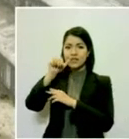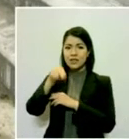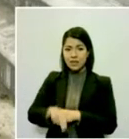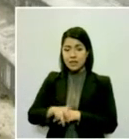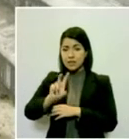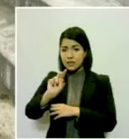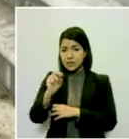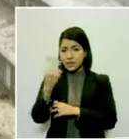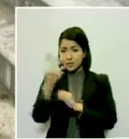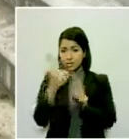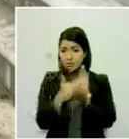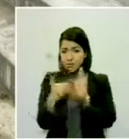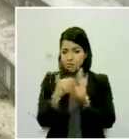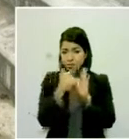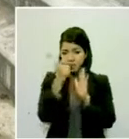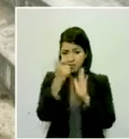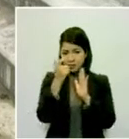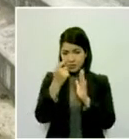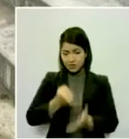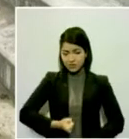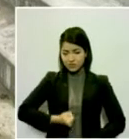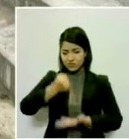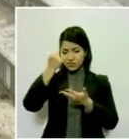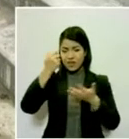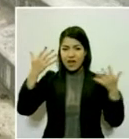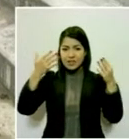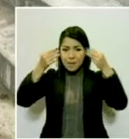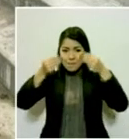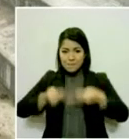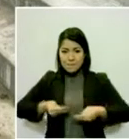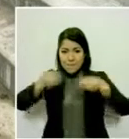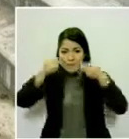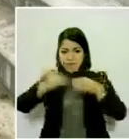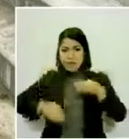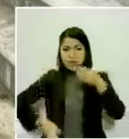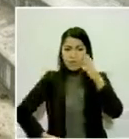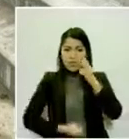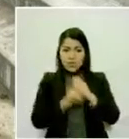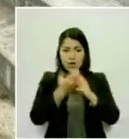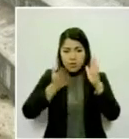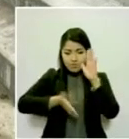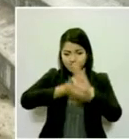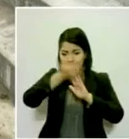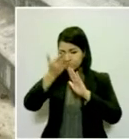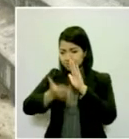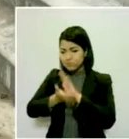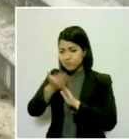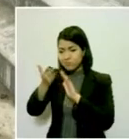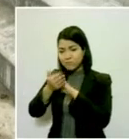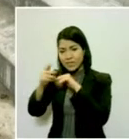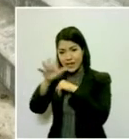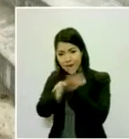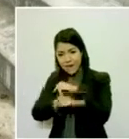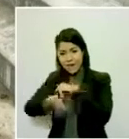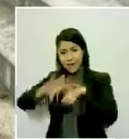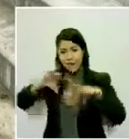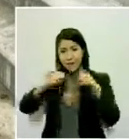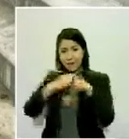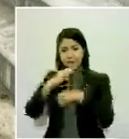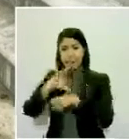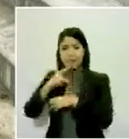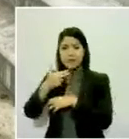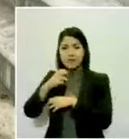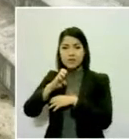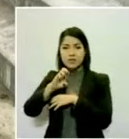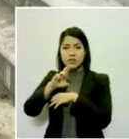32 millones de pesos se va a hacer un mercado totalmente nuevo en la comunidad de Cherán, con recursos